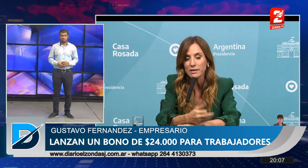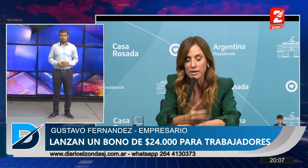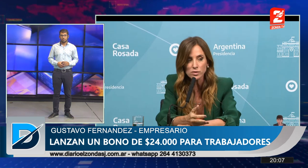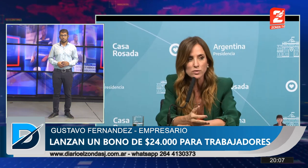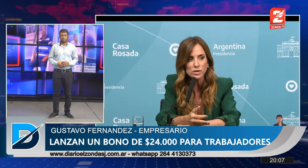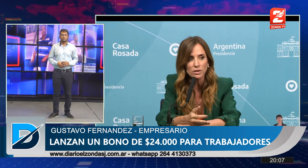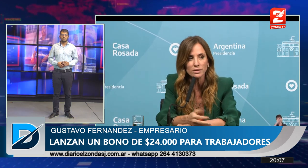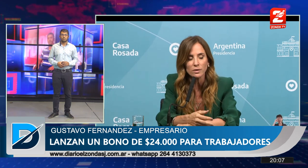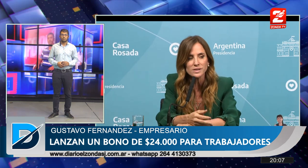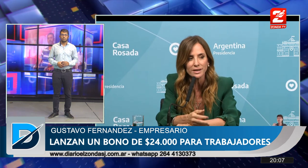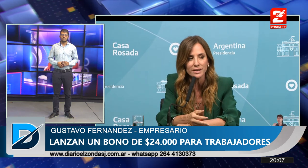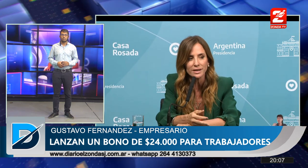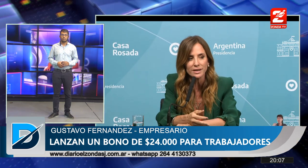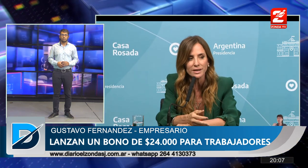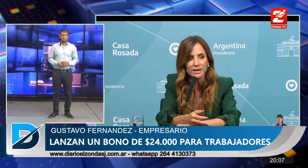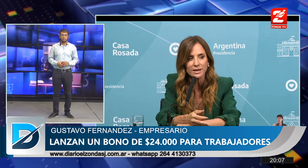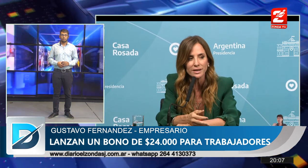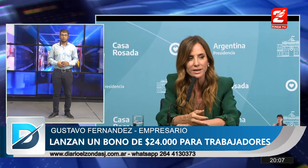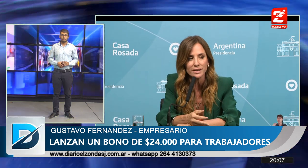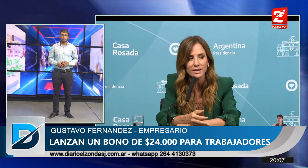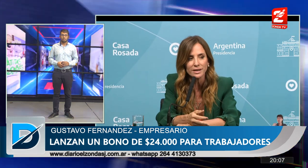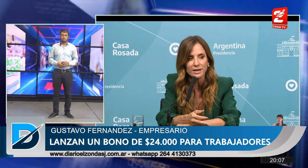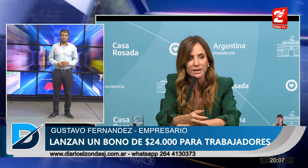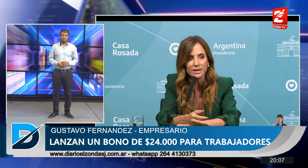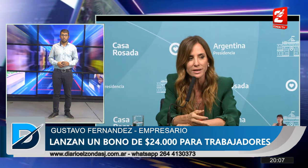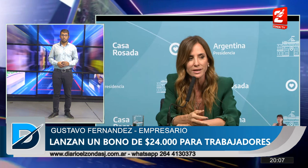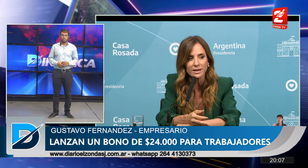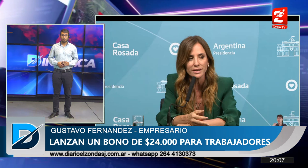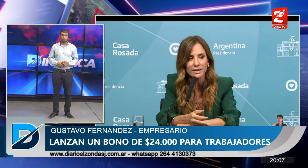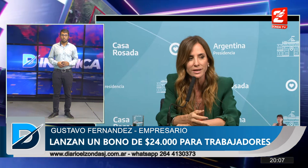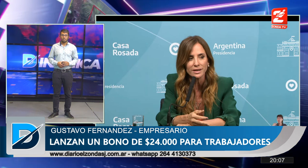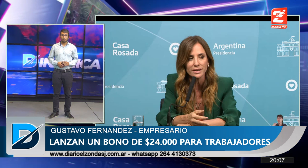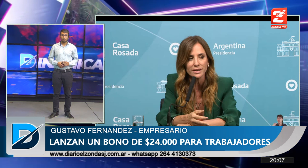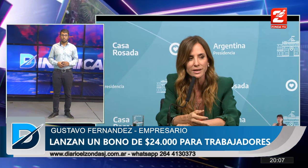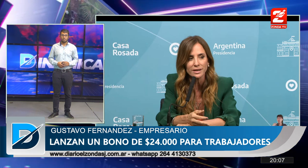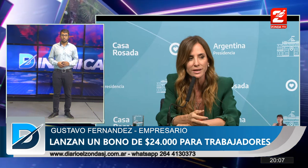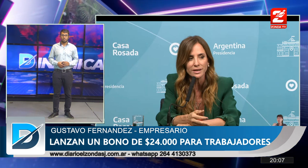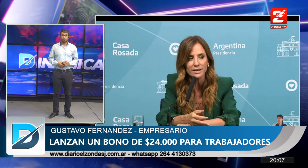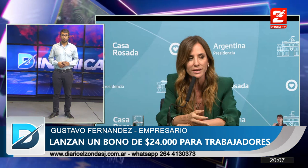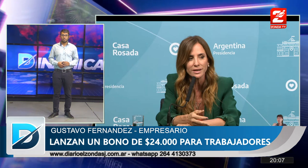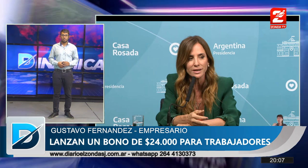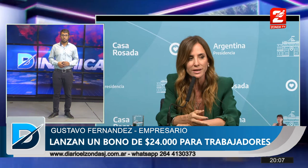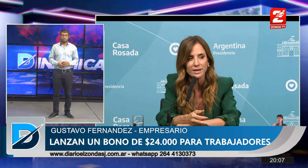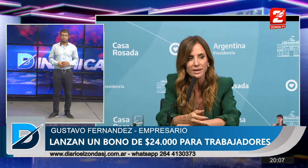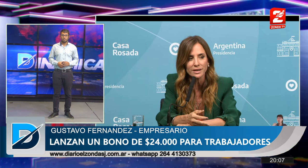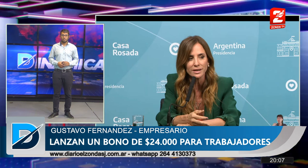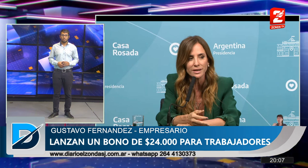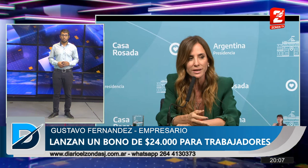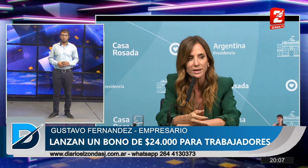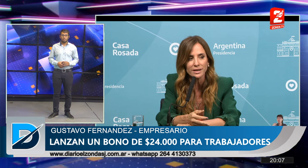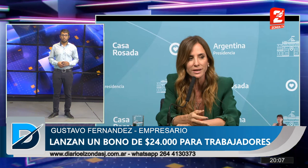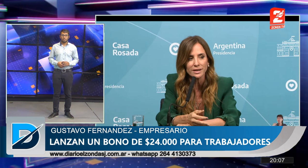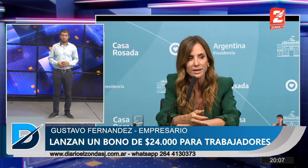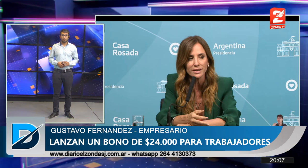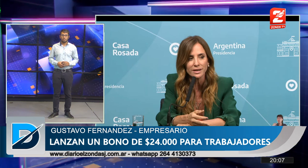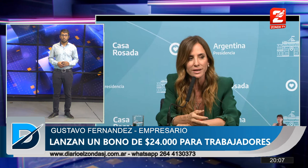distinta es más accesible poder atender un Bono como se está hablando de 20 mil pesos no no parecería